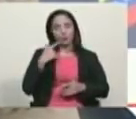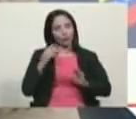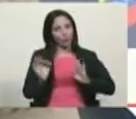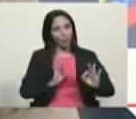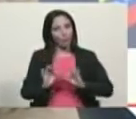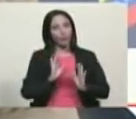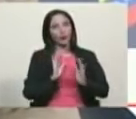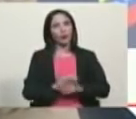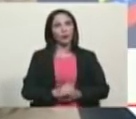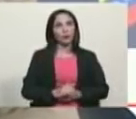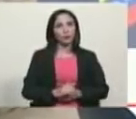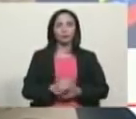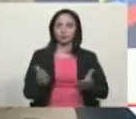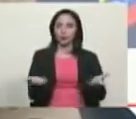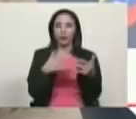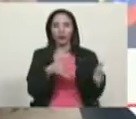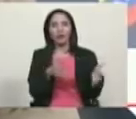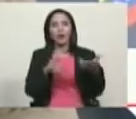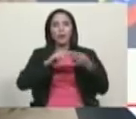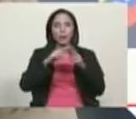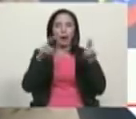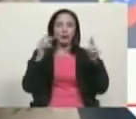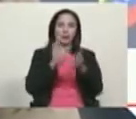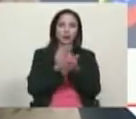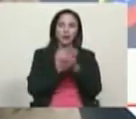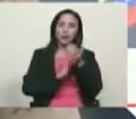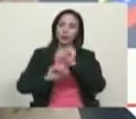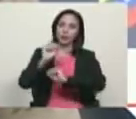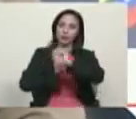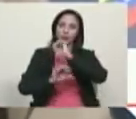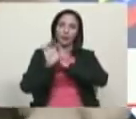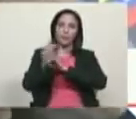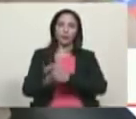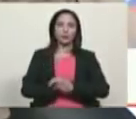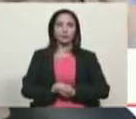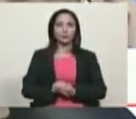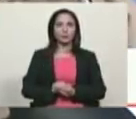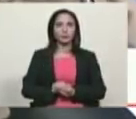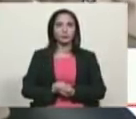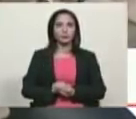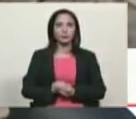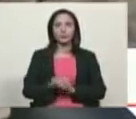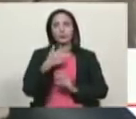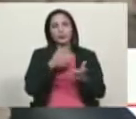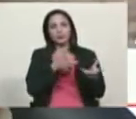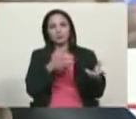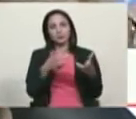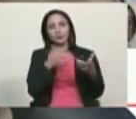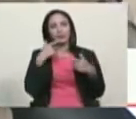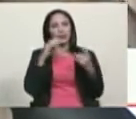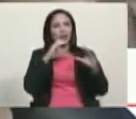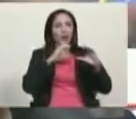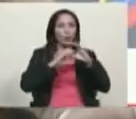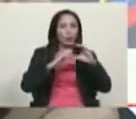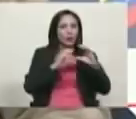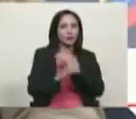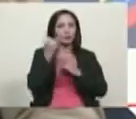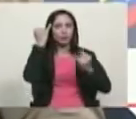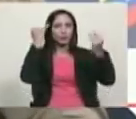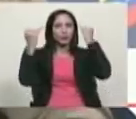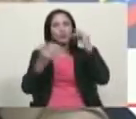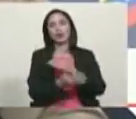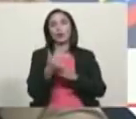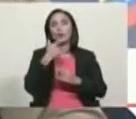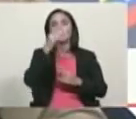prepárate para ganarla, para defenderla, para ganar la batalla comunicacional, la batalla de las ideas, como